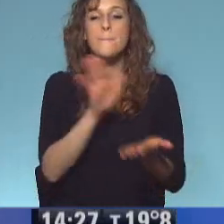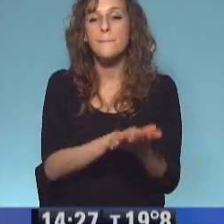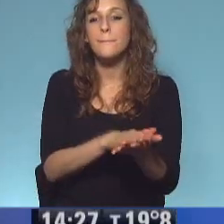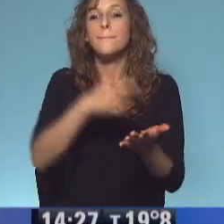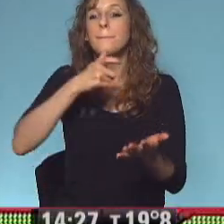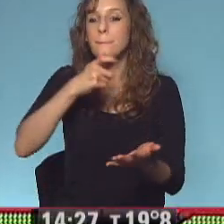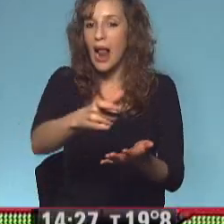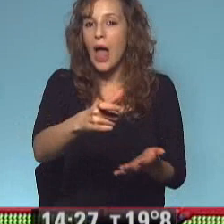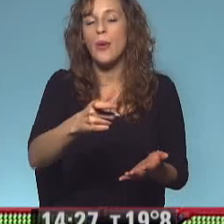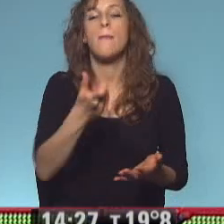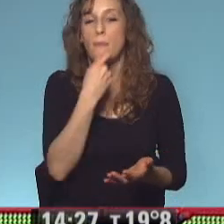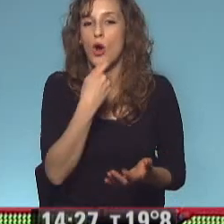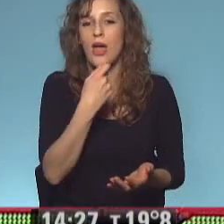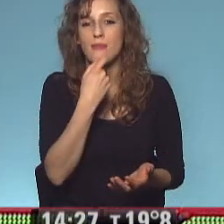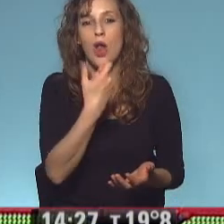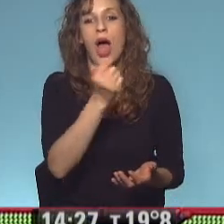mirá, cuando la estirás,